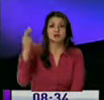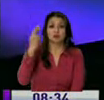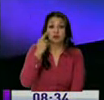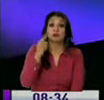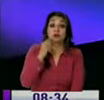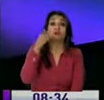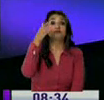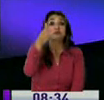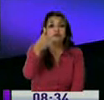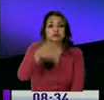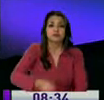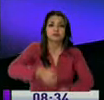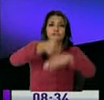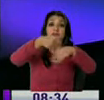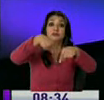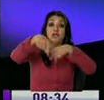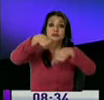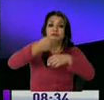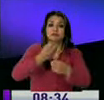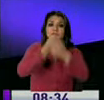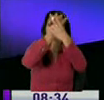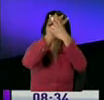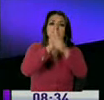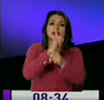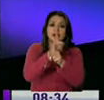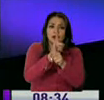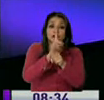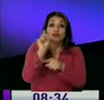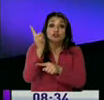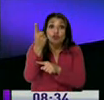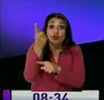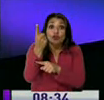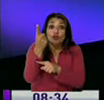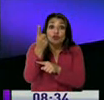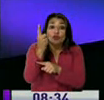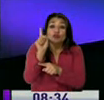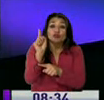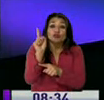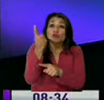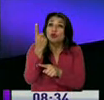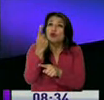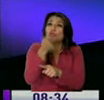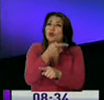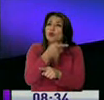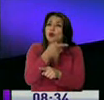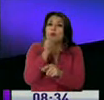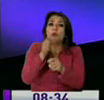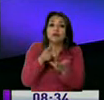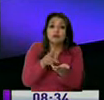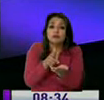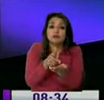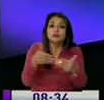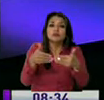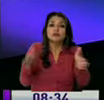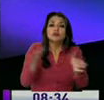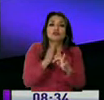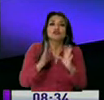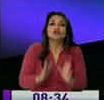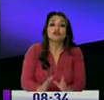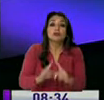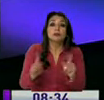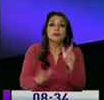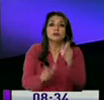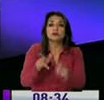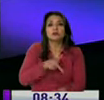veces para allá y realmente solamente los que tienen pueden entrar, los que son funcionarios. El